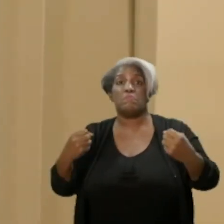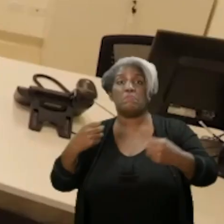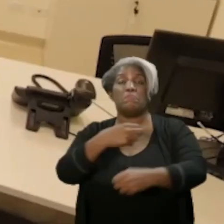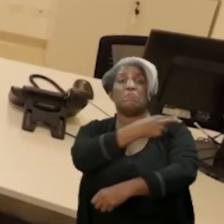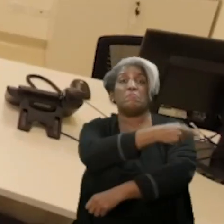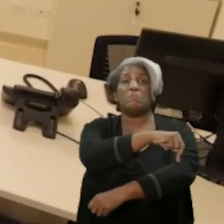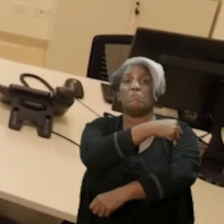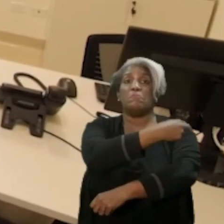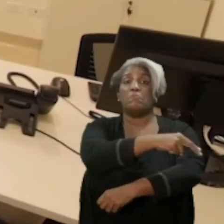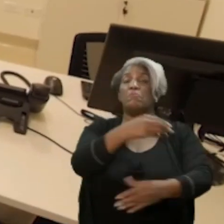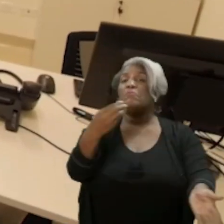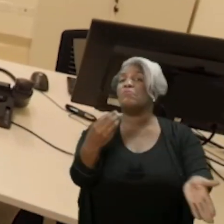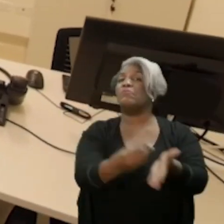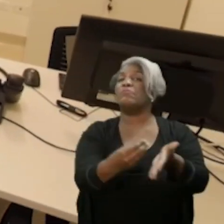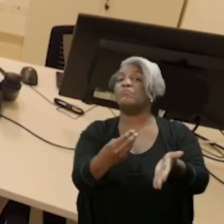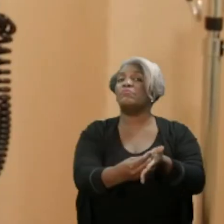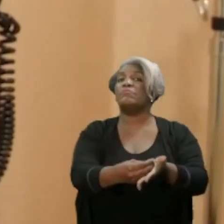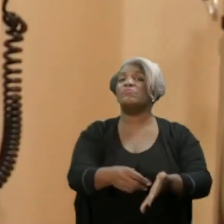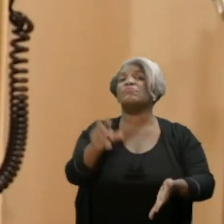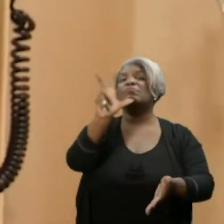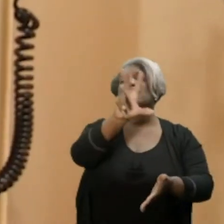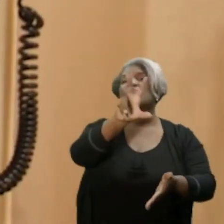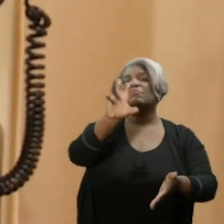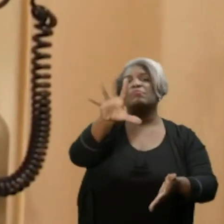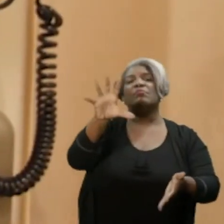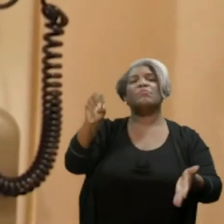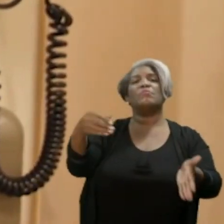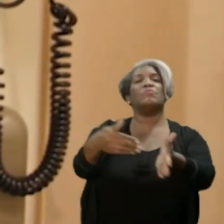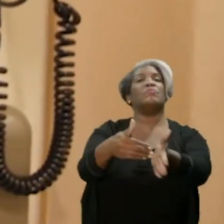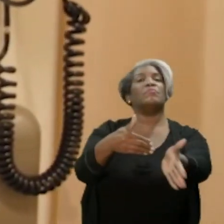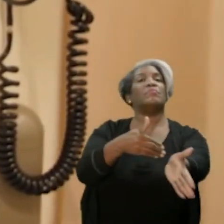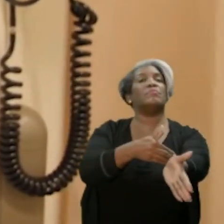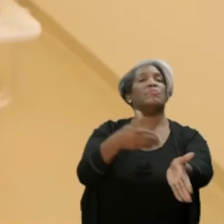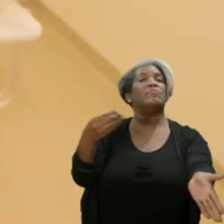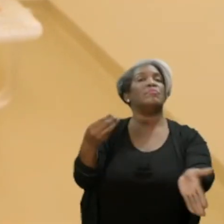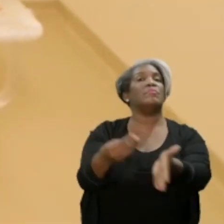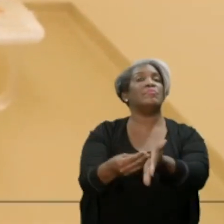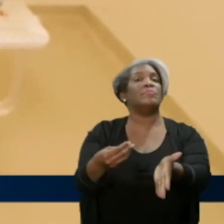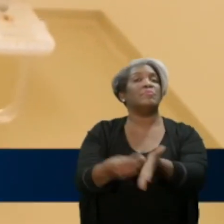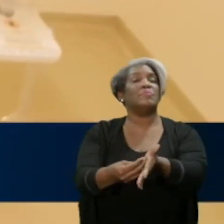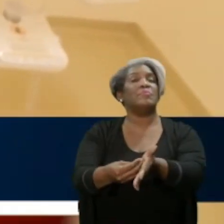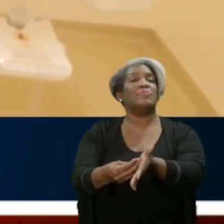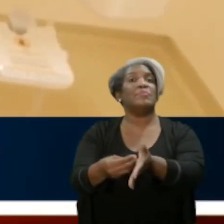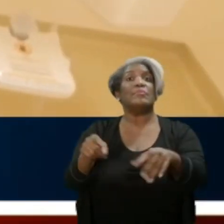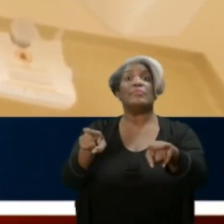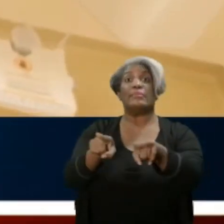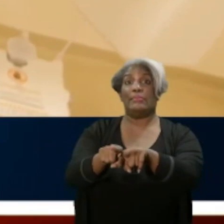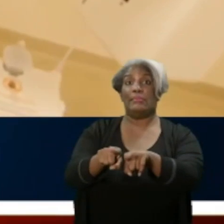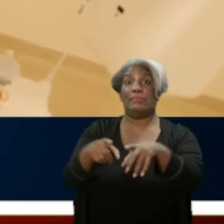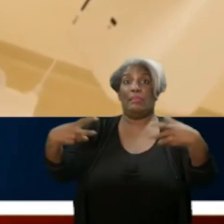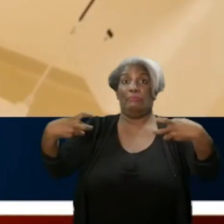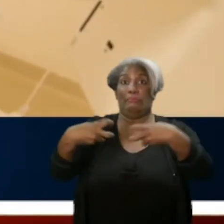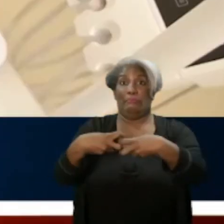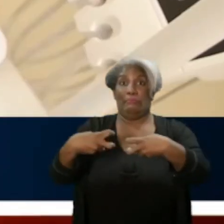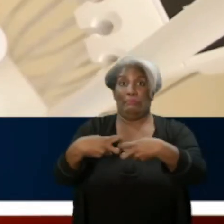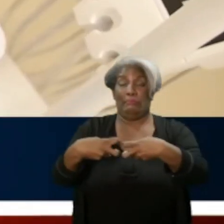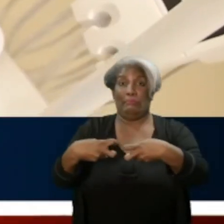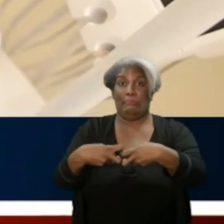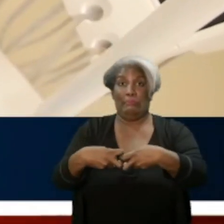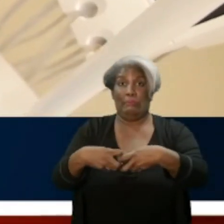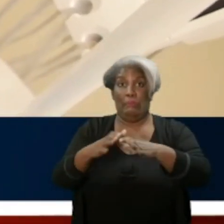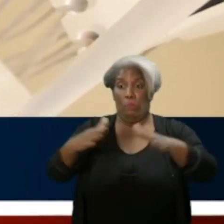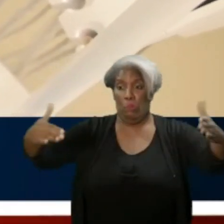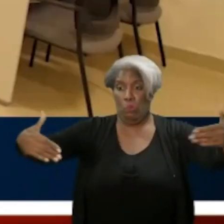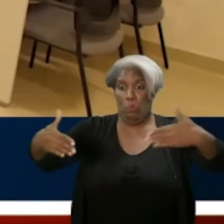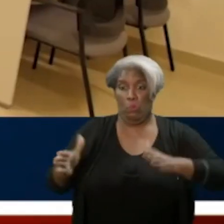hospitales, con una inversión de alrededor de 350 millones de pesos, y se adquirieron generadores eléctricos, que no habían,